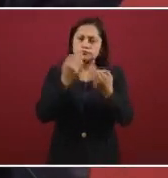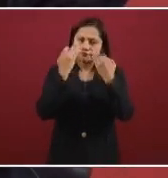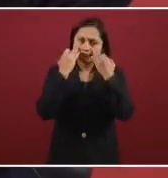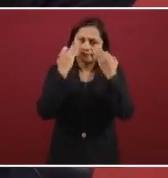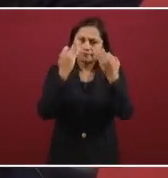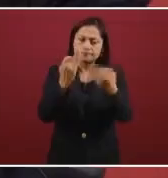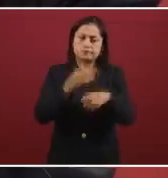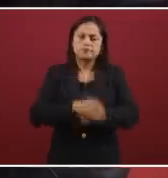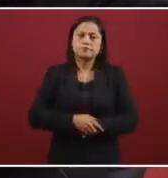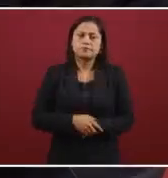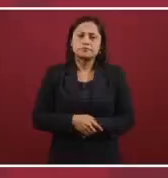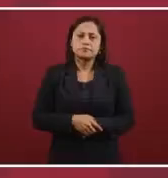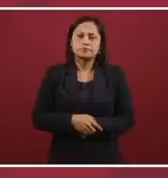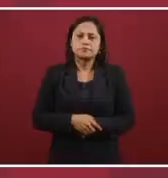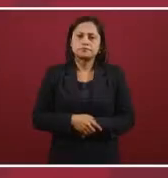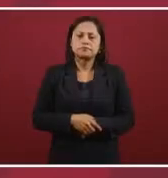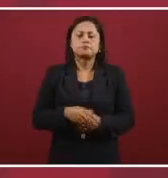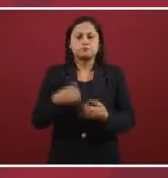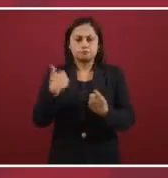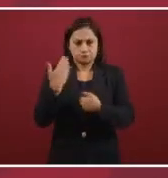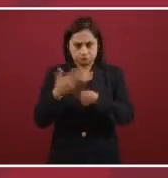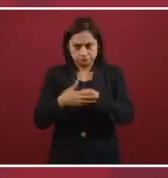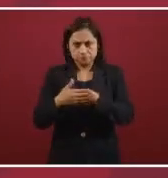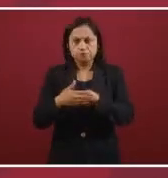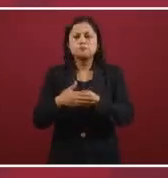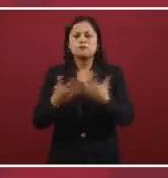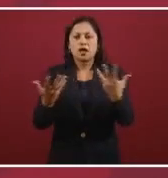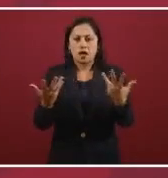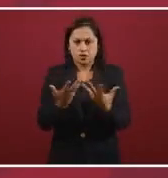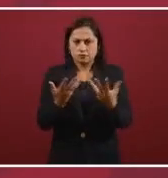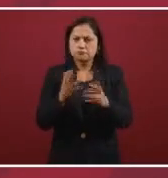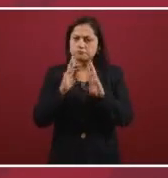y se va a llevar a cabo esa reunión